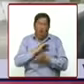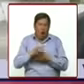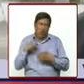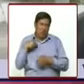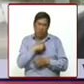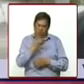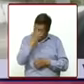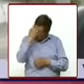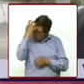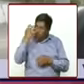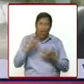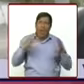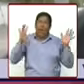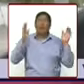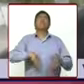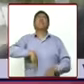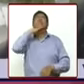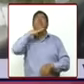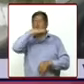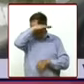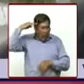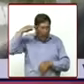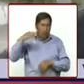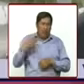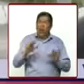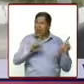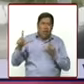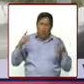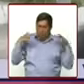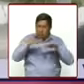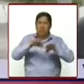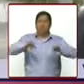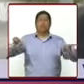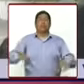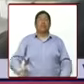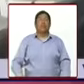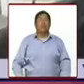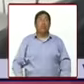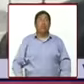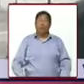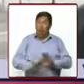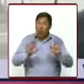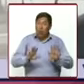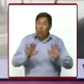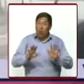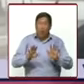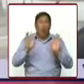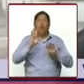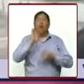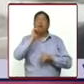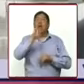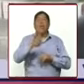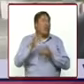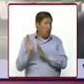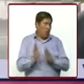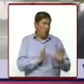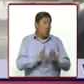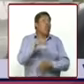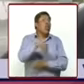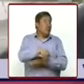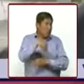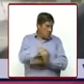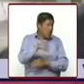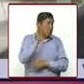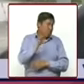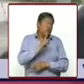en este caso que trabaja en los sectores, también listos, están listos para poder ingresar a esta situación. ¿El domingo estarían entrando mañana? El día de mañana nos organizamos, en la noche